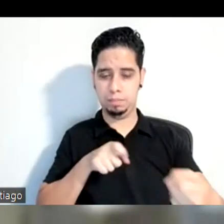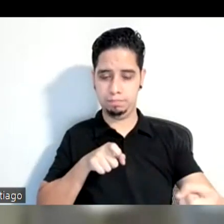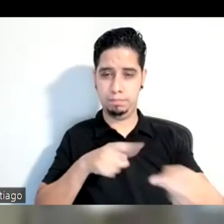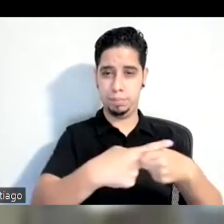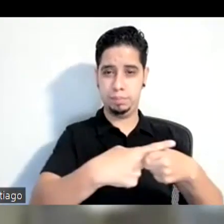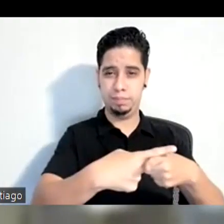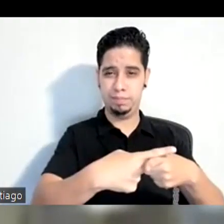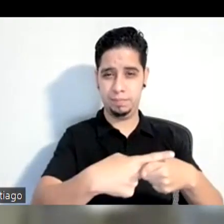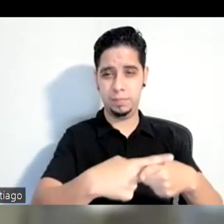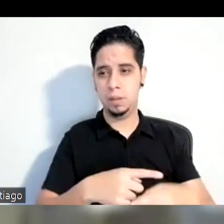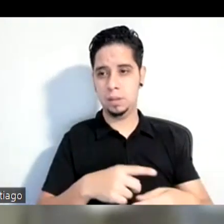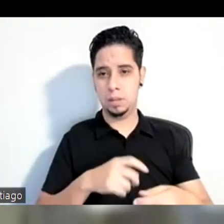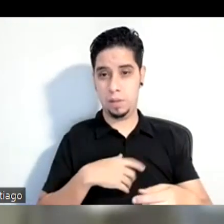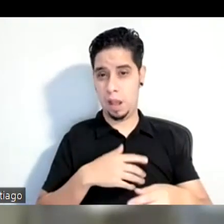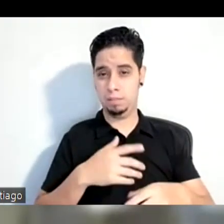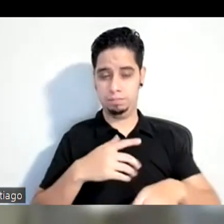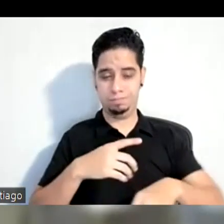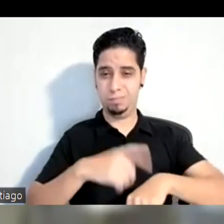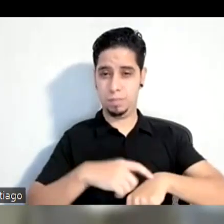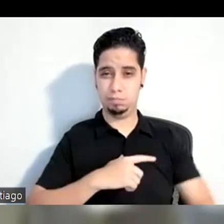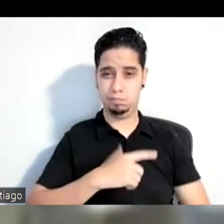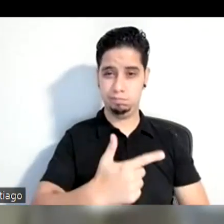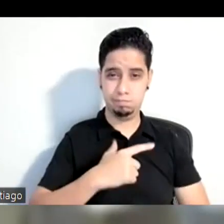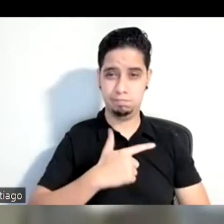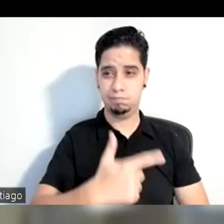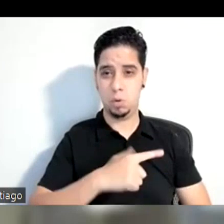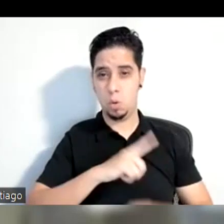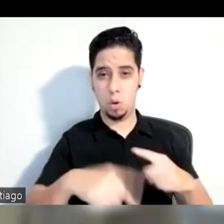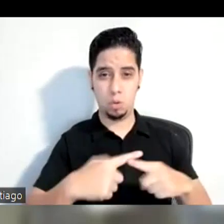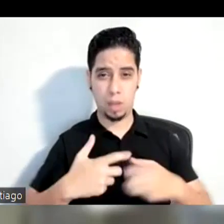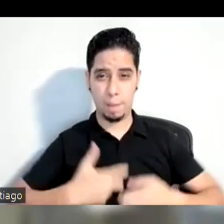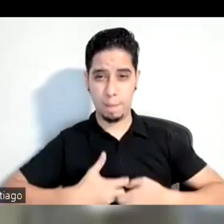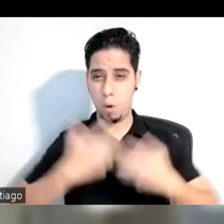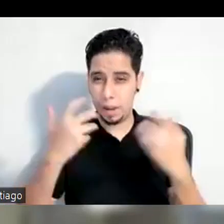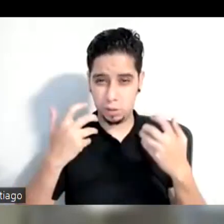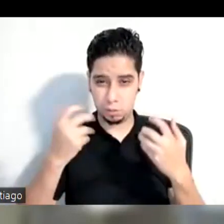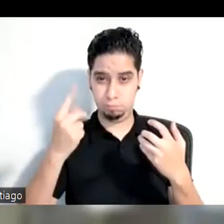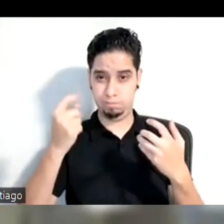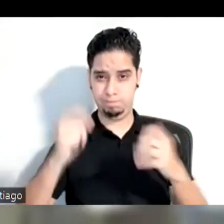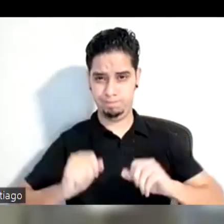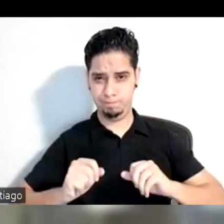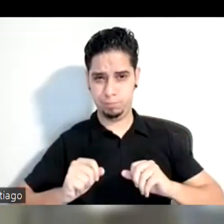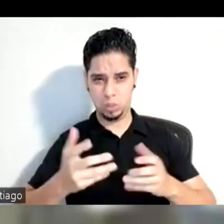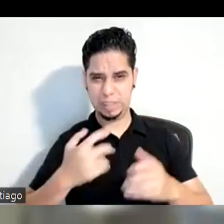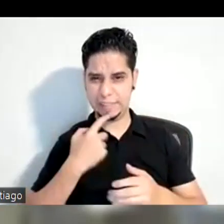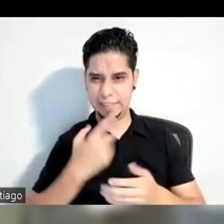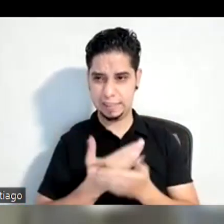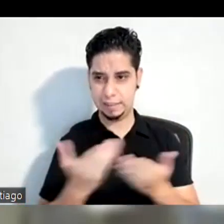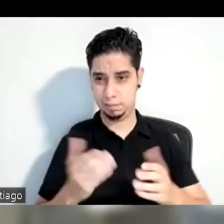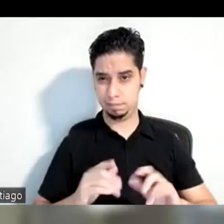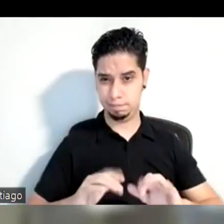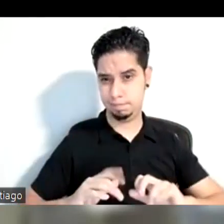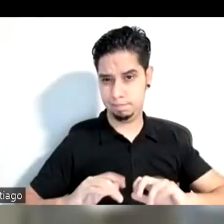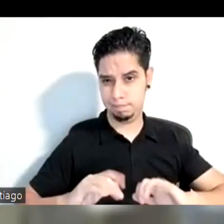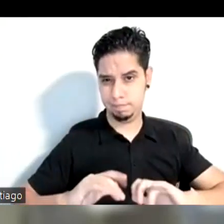que tener un turn taken. O sea, cuando tú no tienes coraje, tú estás molesto y tú quieres decir algo y meter